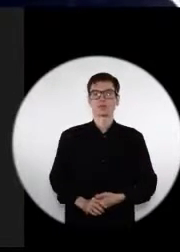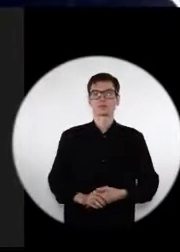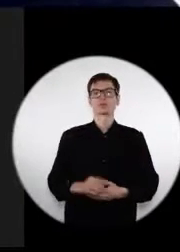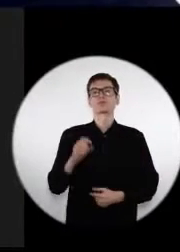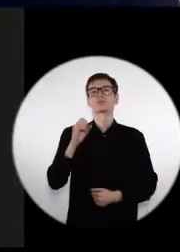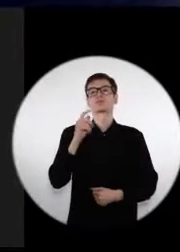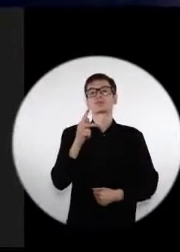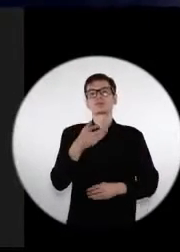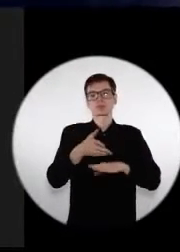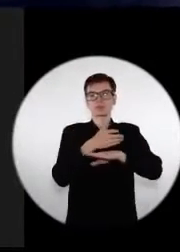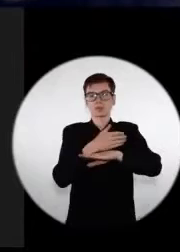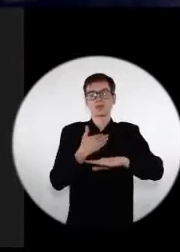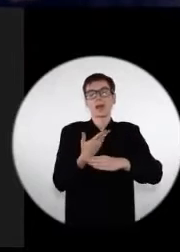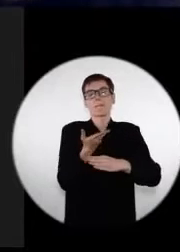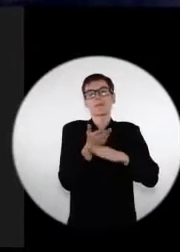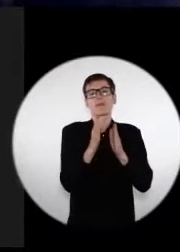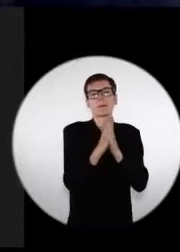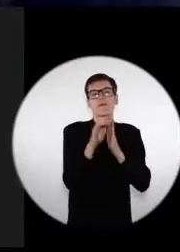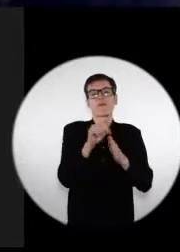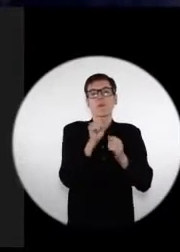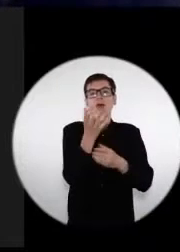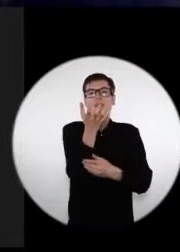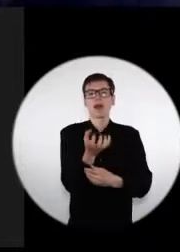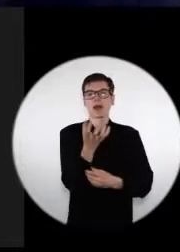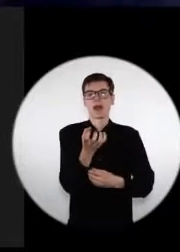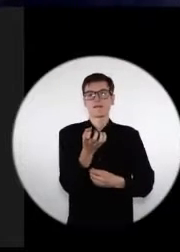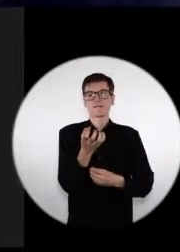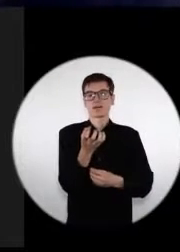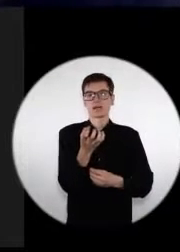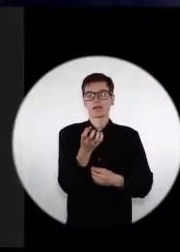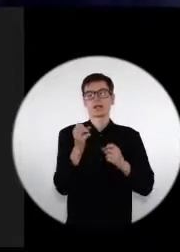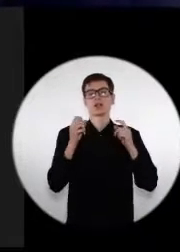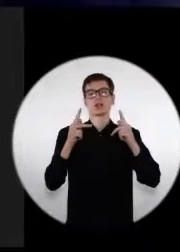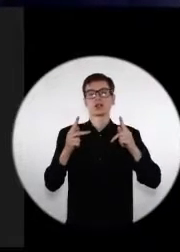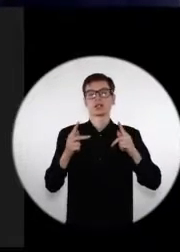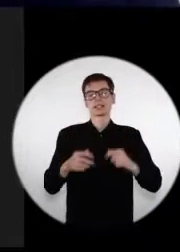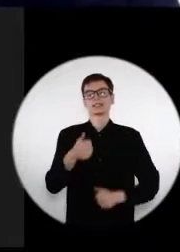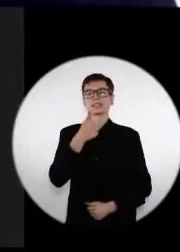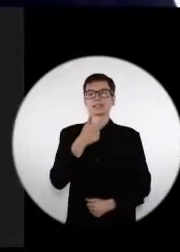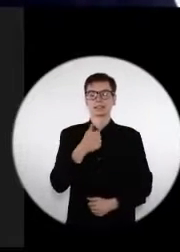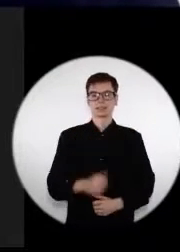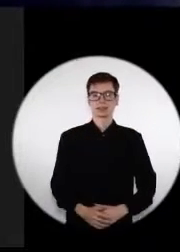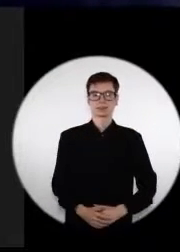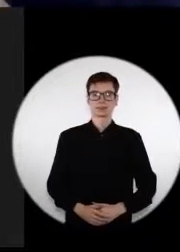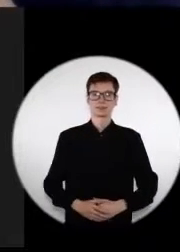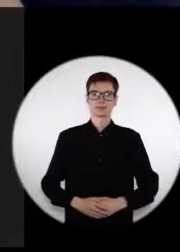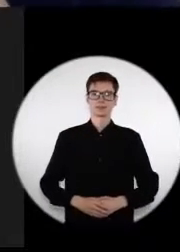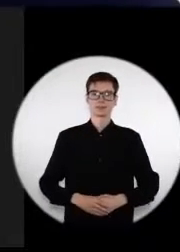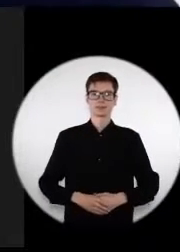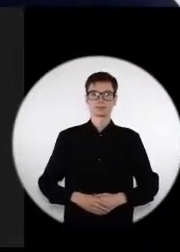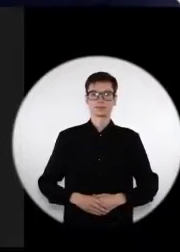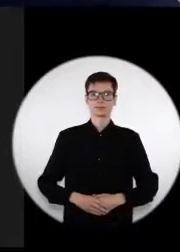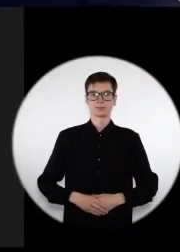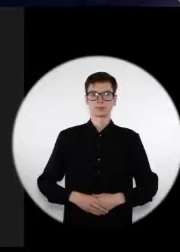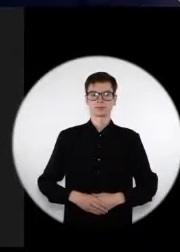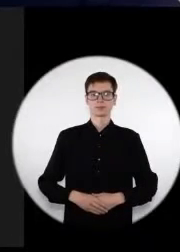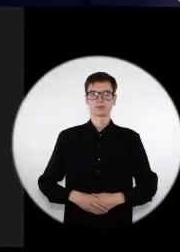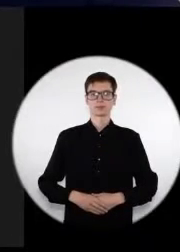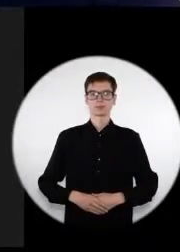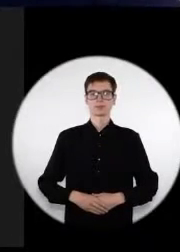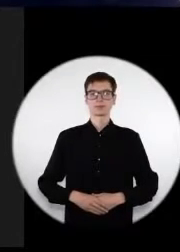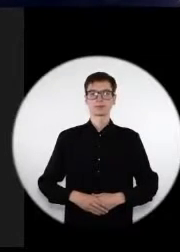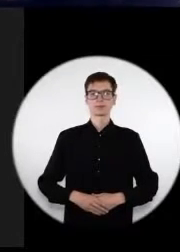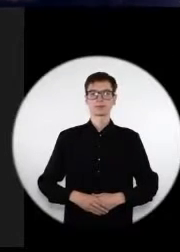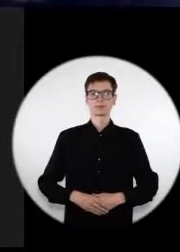antes de contestarte felipe me pidió que dijera que el autorizar a grabar nada perfecto permitir que los participantes